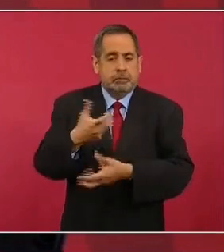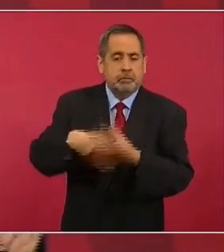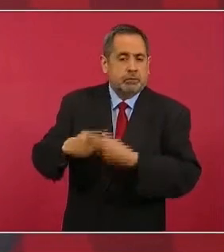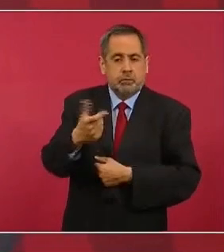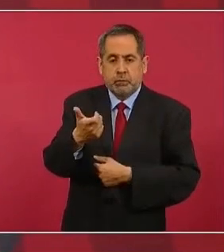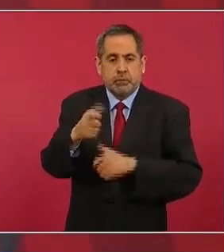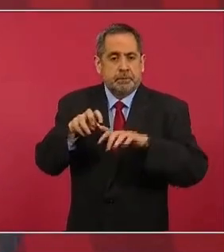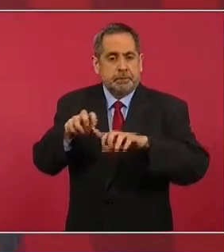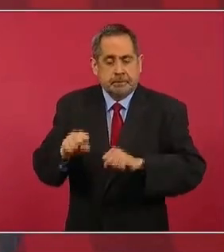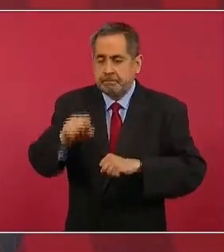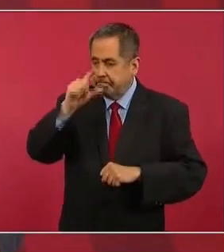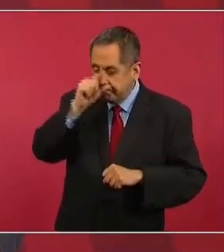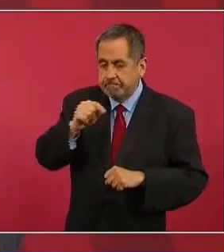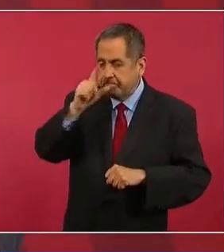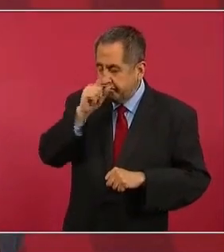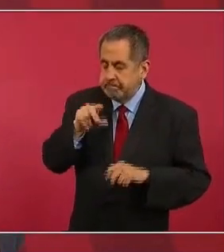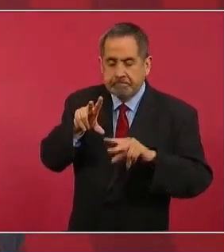salir adelante.